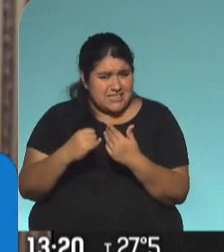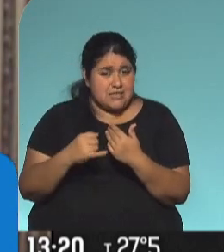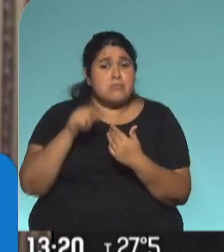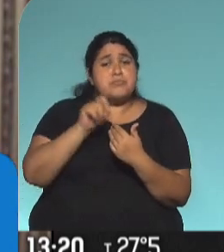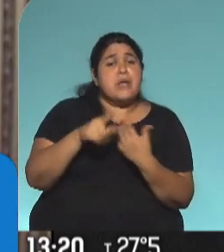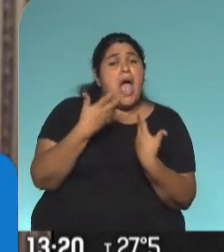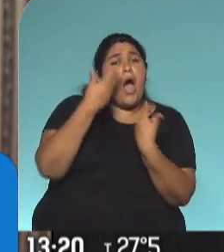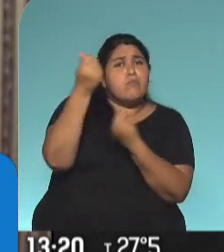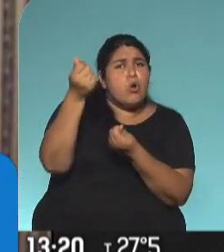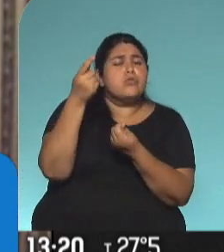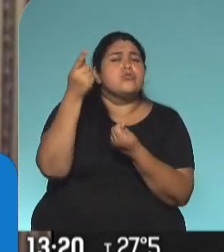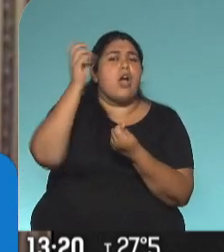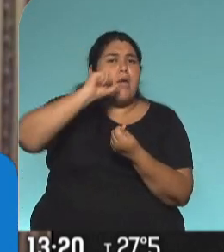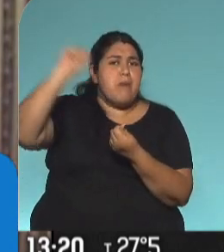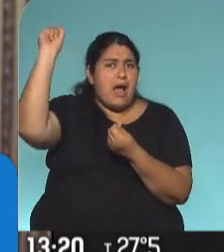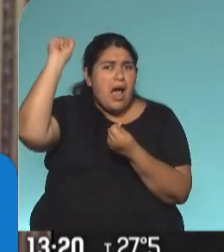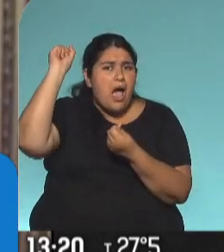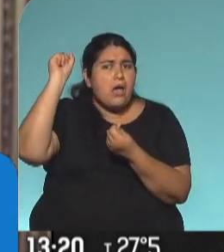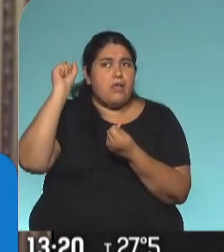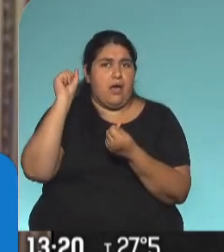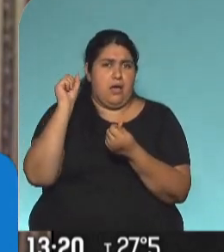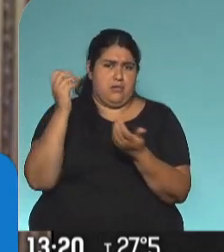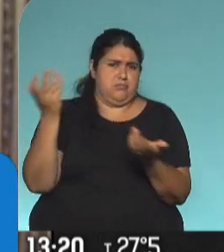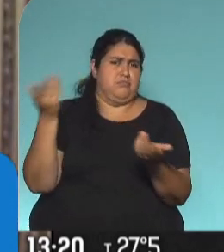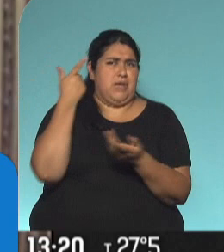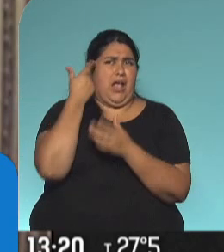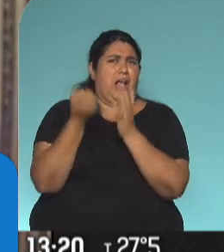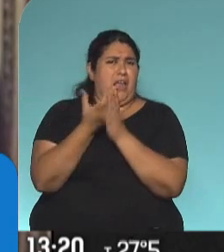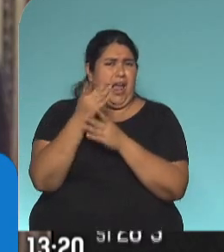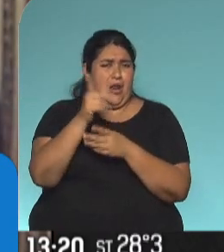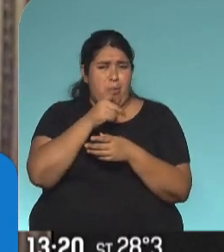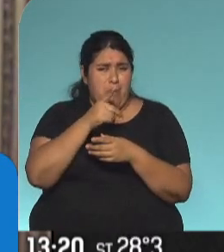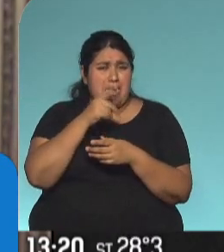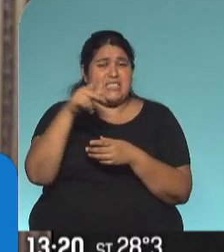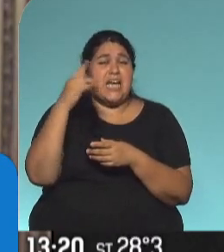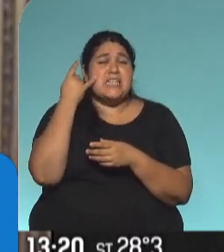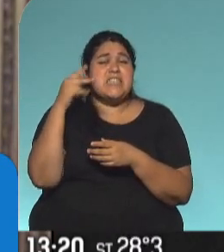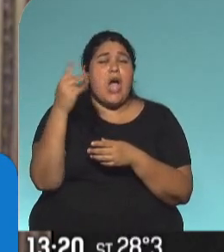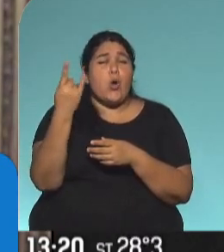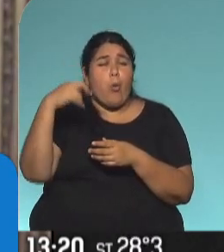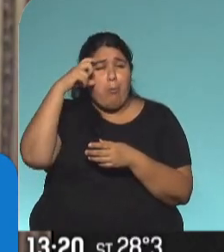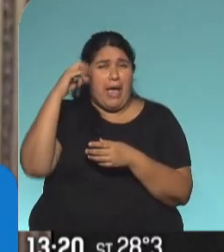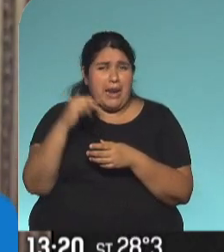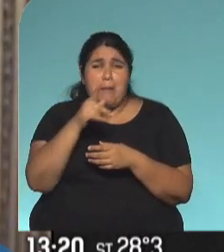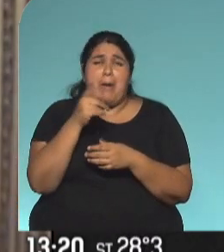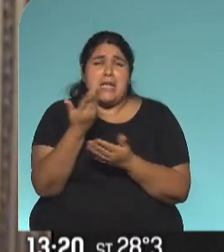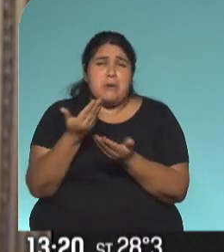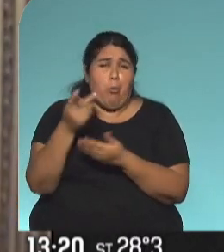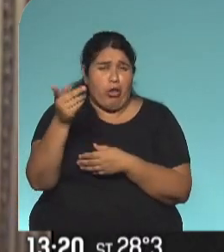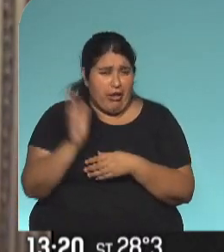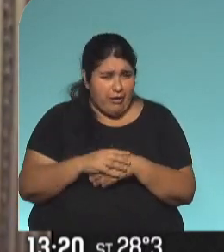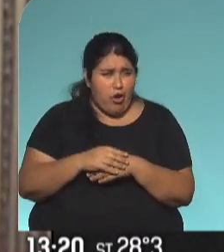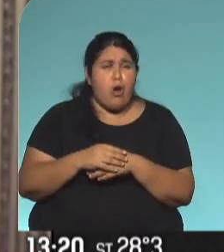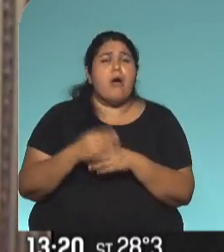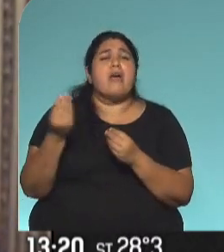de la embajada, nosotros tenemos reporte de inteligencia, que crearon ese muñeco llamado Yacu Pérez precisamente para quitarnos votación. Pero